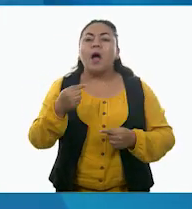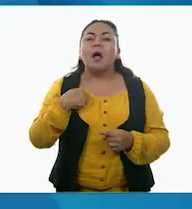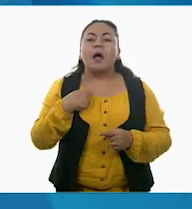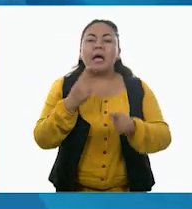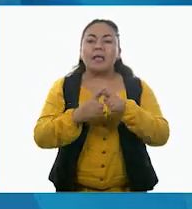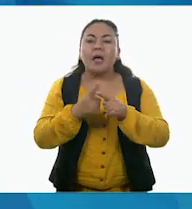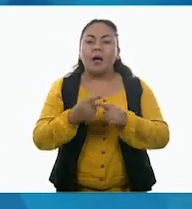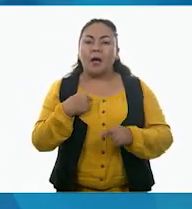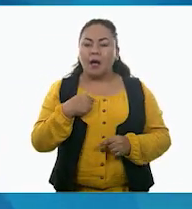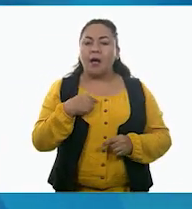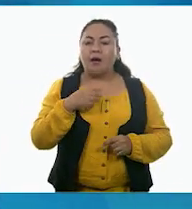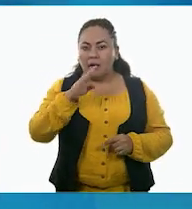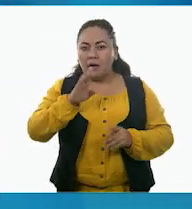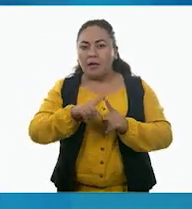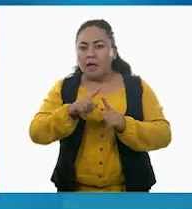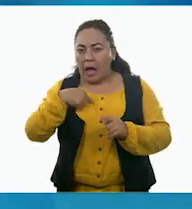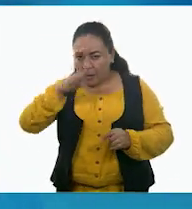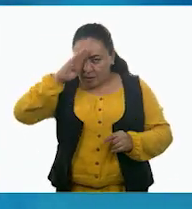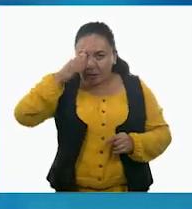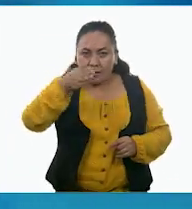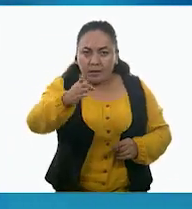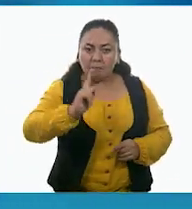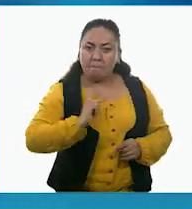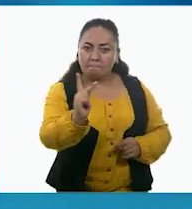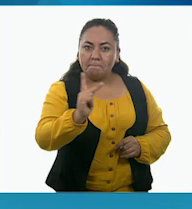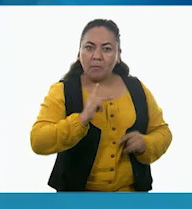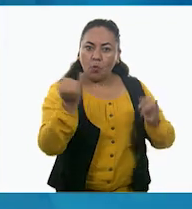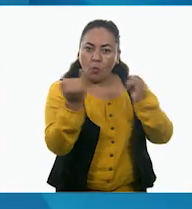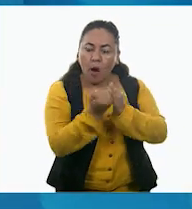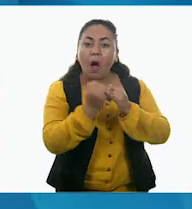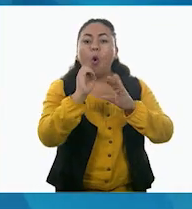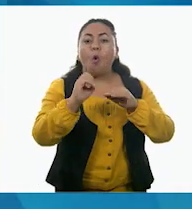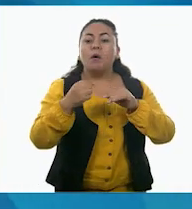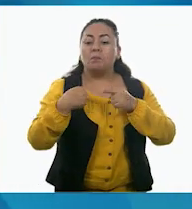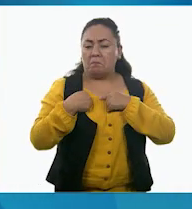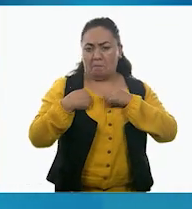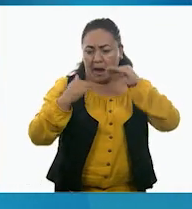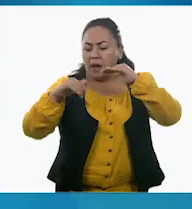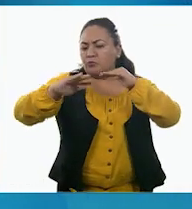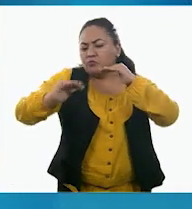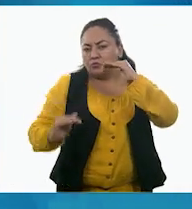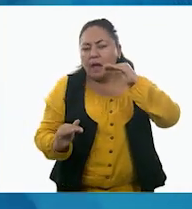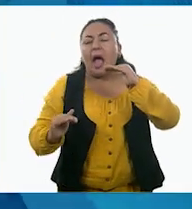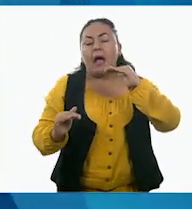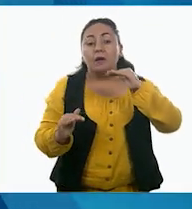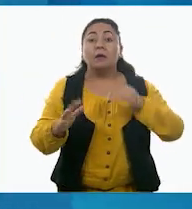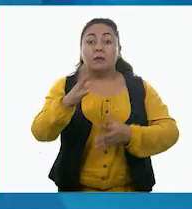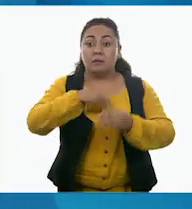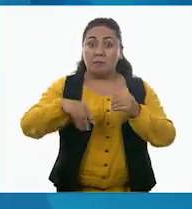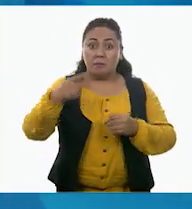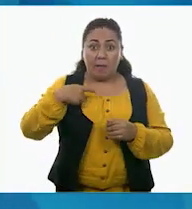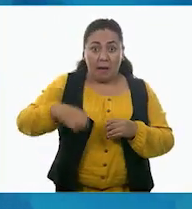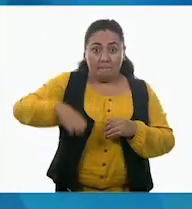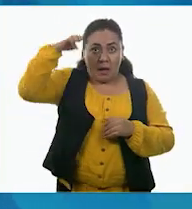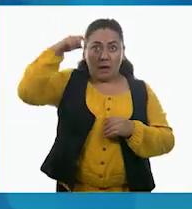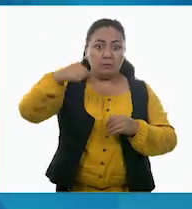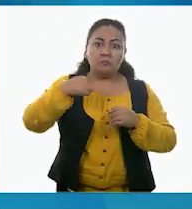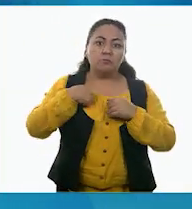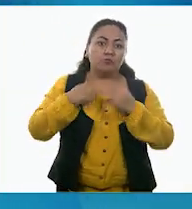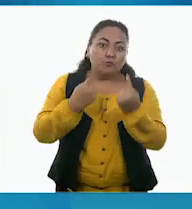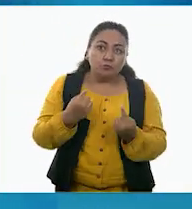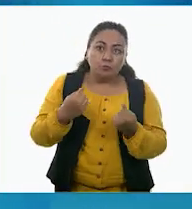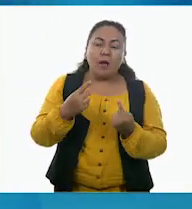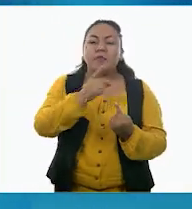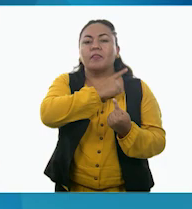a personas de igual edad o menores que nosotros. Cuando es a personas mayores que nosotros, debe